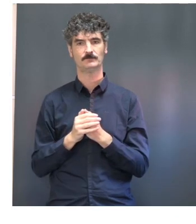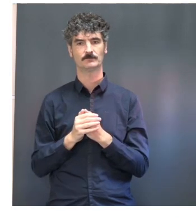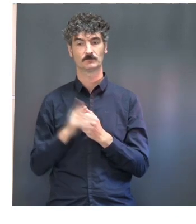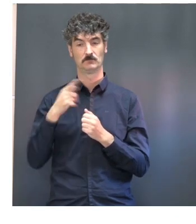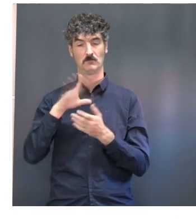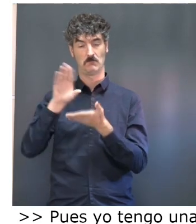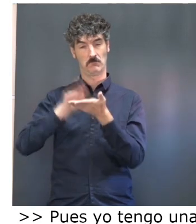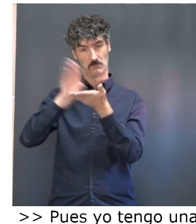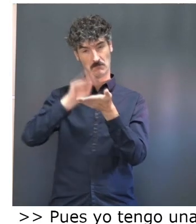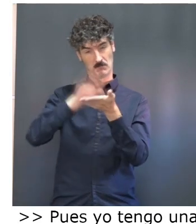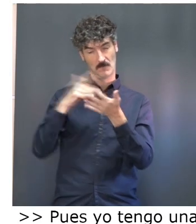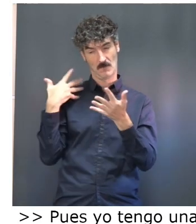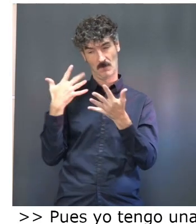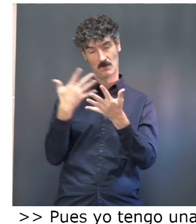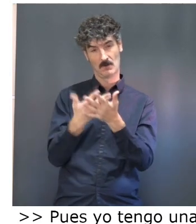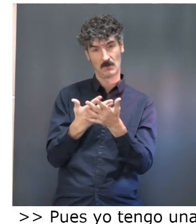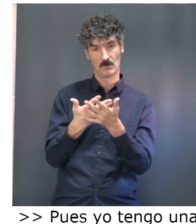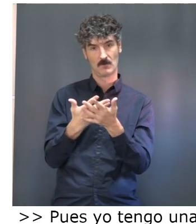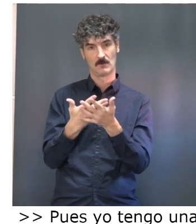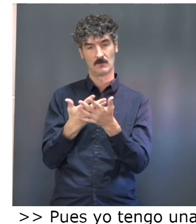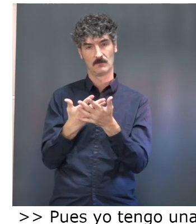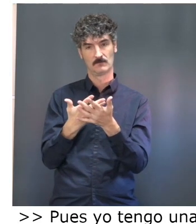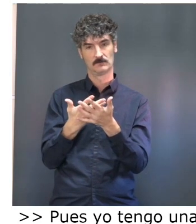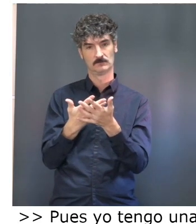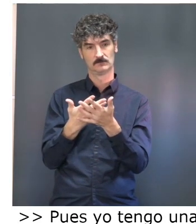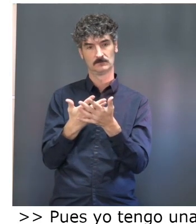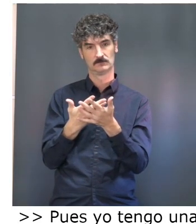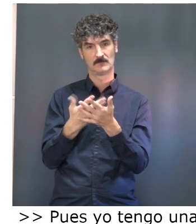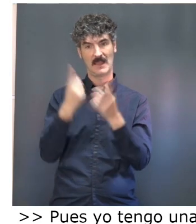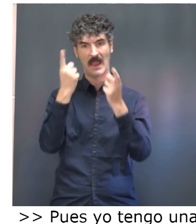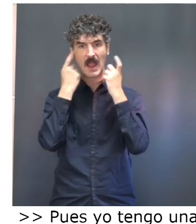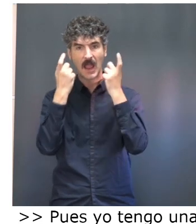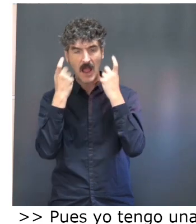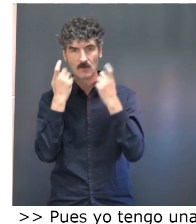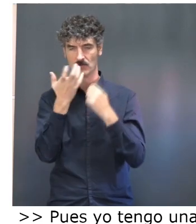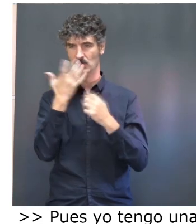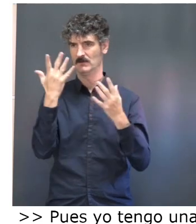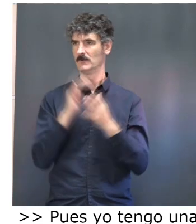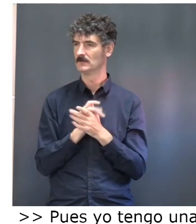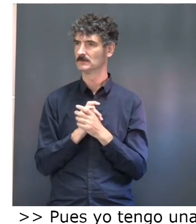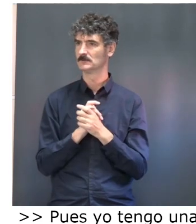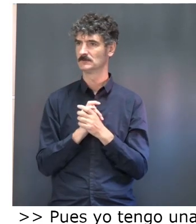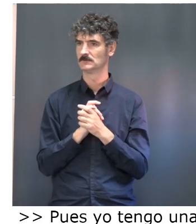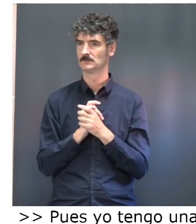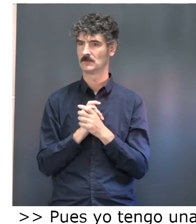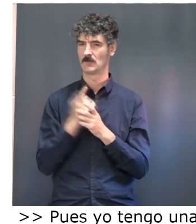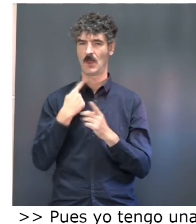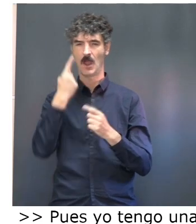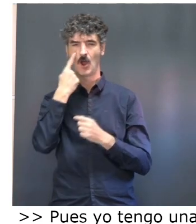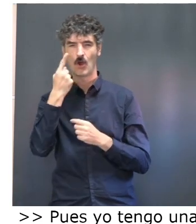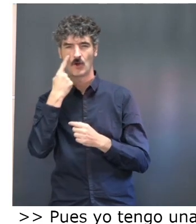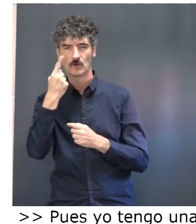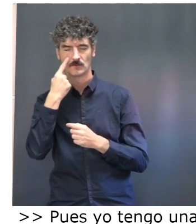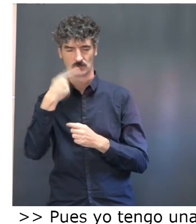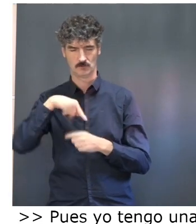estos años de profesión, pues eso, desde alumnado que he podido observar en